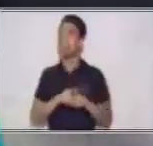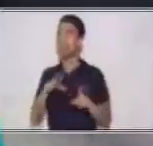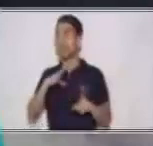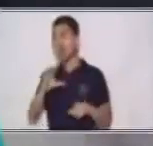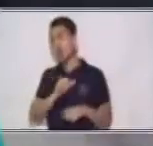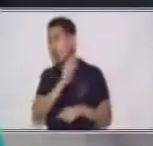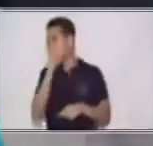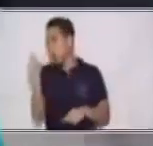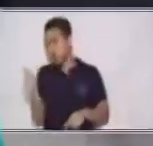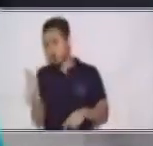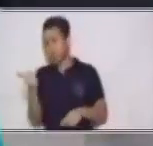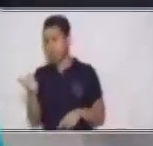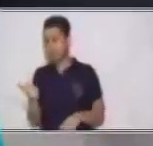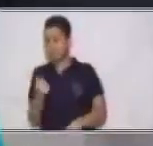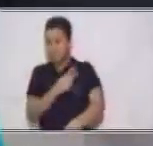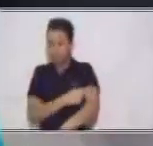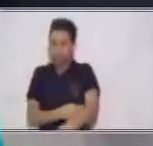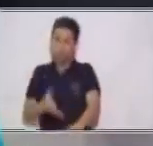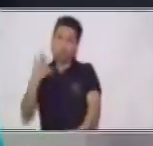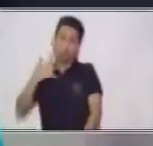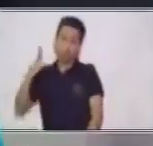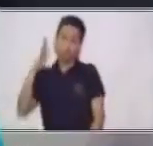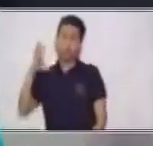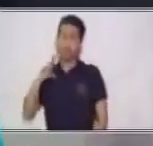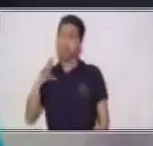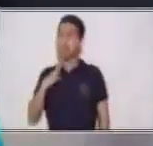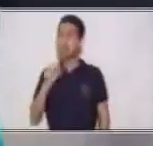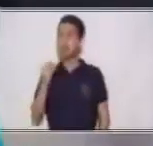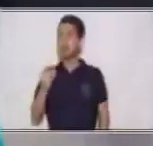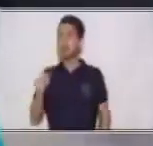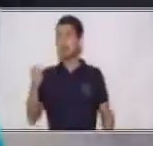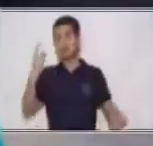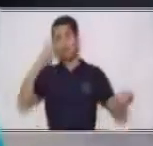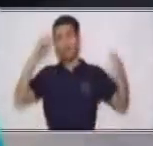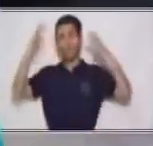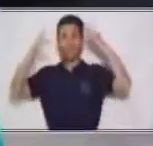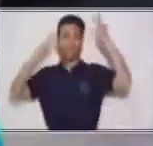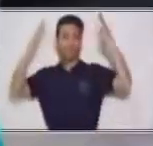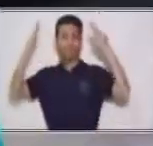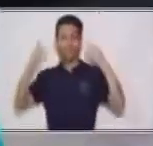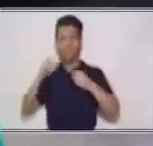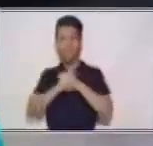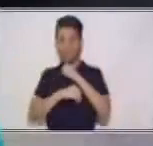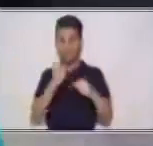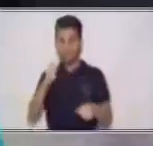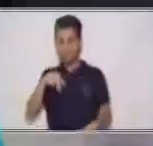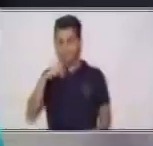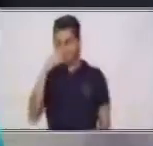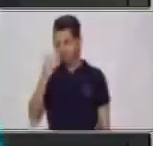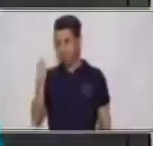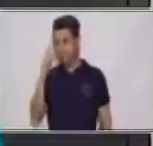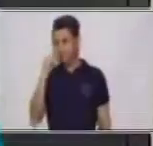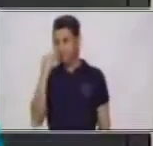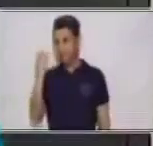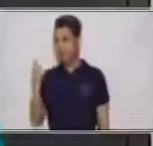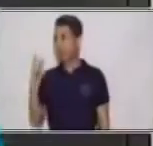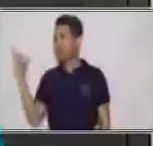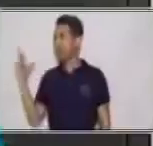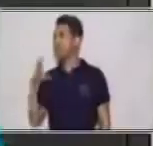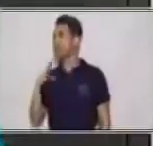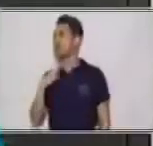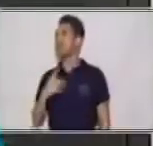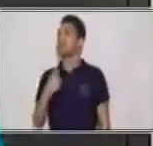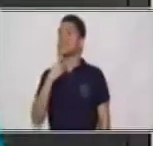otras leyendas que contienen mucha fantasía. Y podemos hablar de primero también de la cueva de